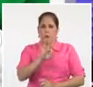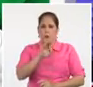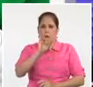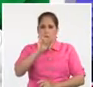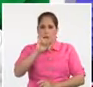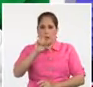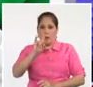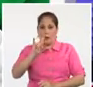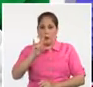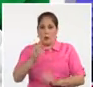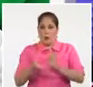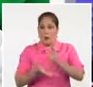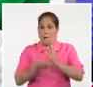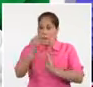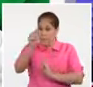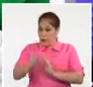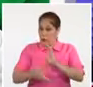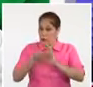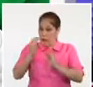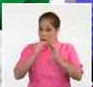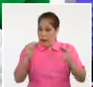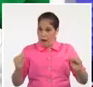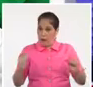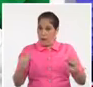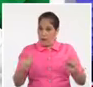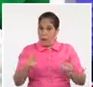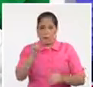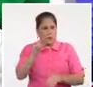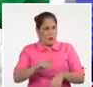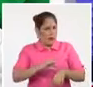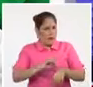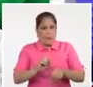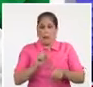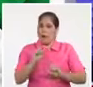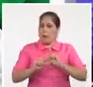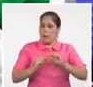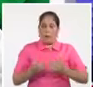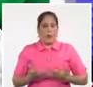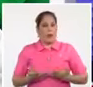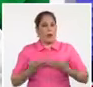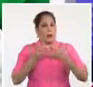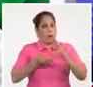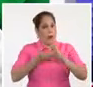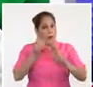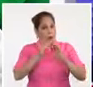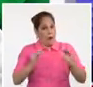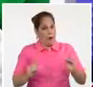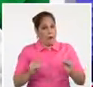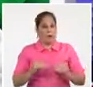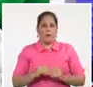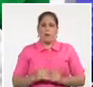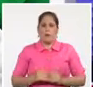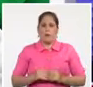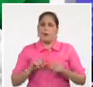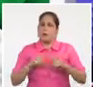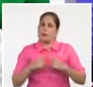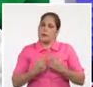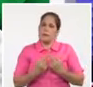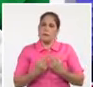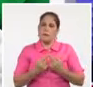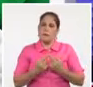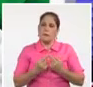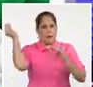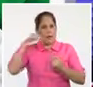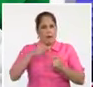1.879 personas se dieron de alta, pacientes se dieron de alta clínica, que lamentablemente es una cifra